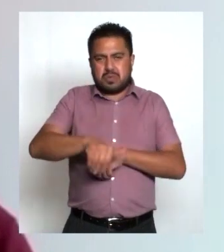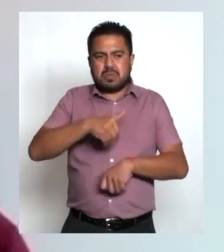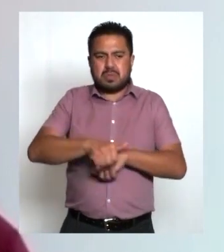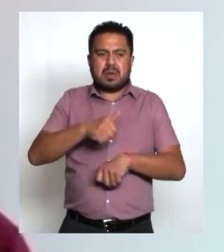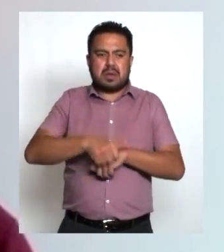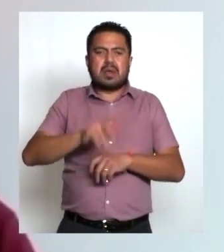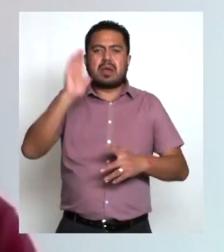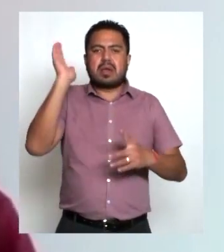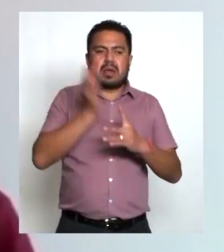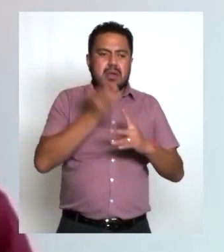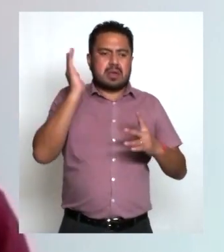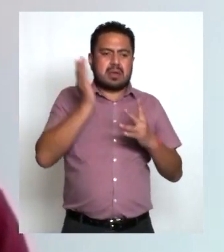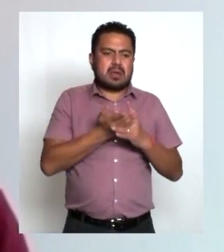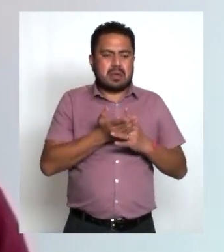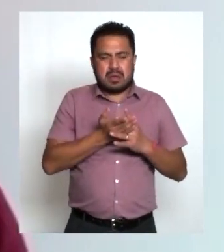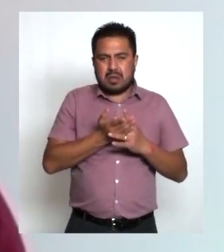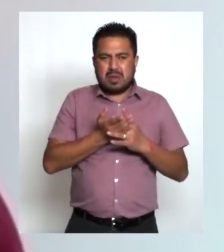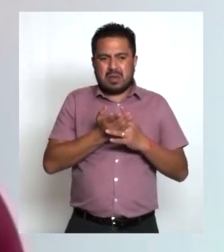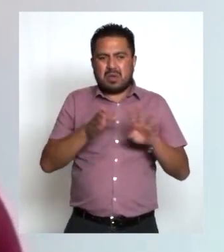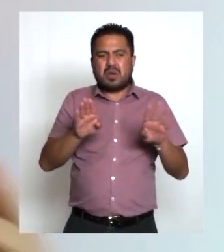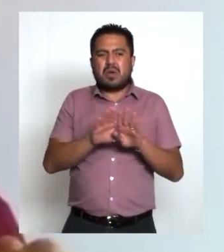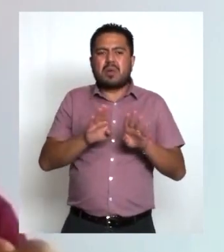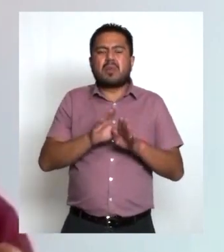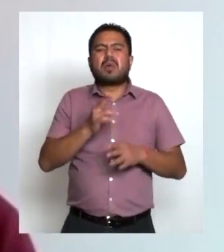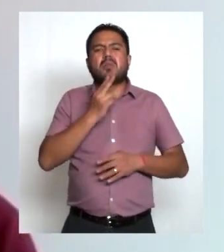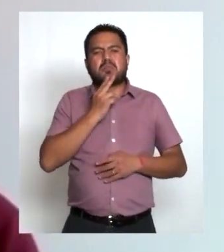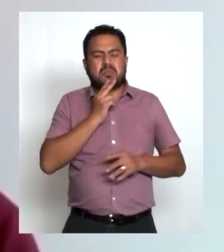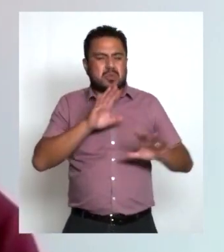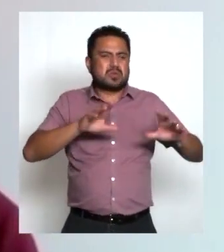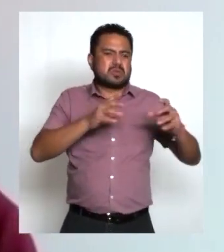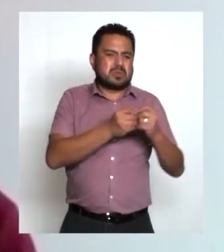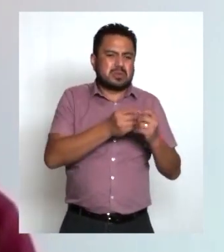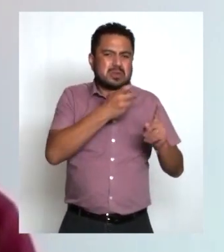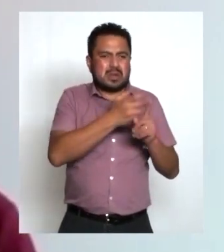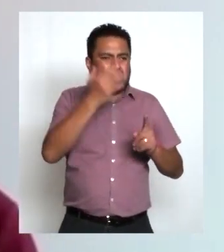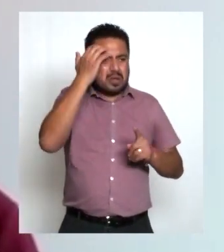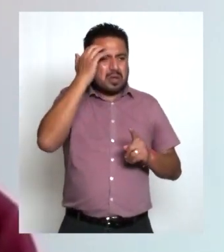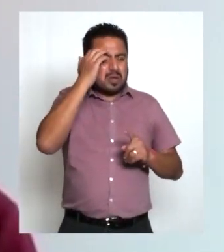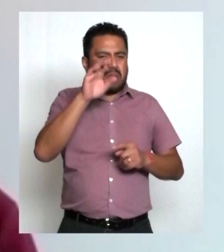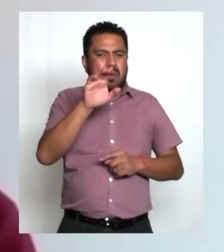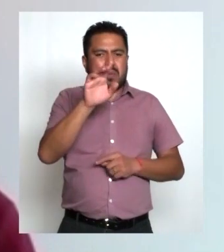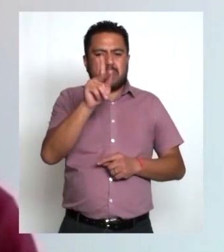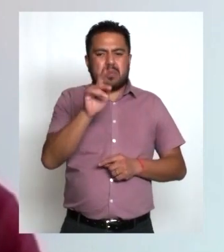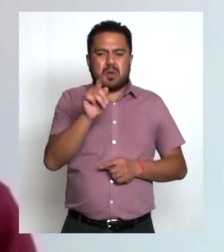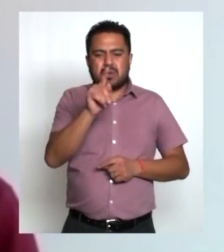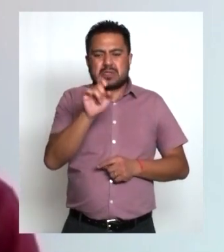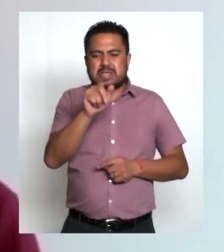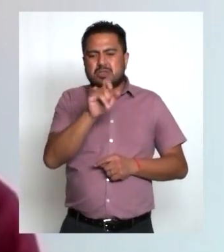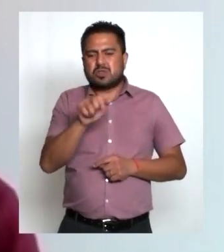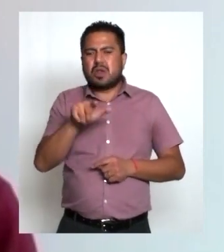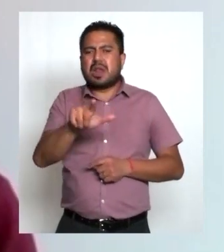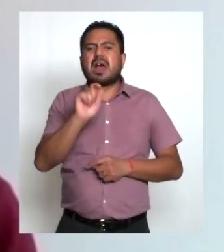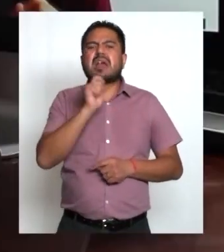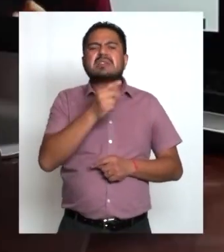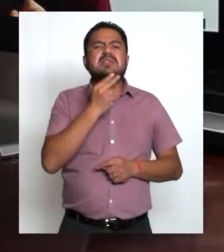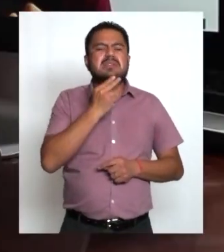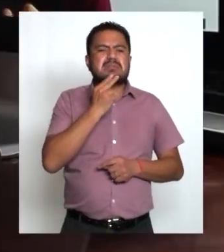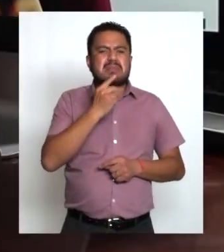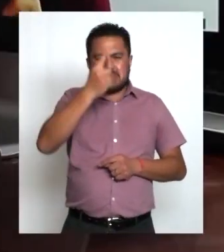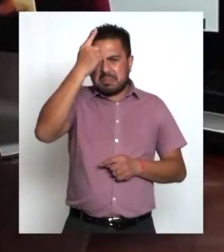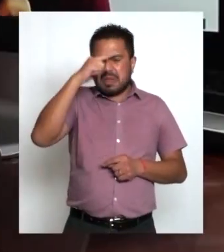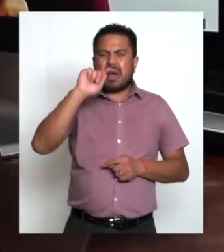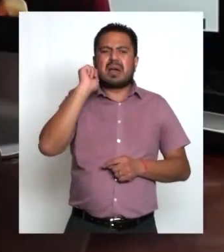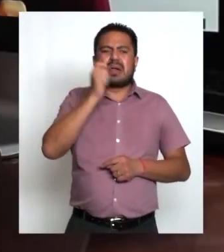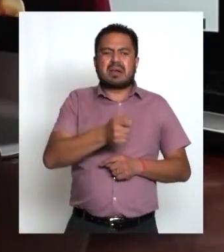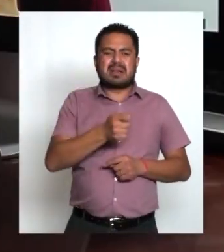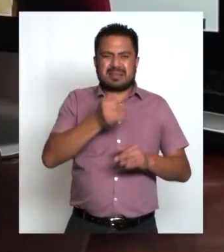sistemas numéricos, de hecho se dividen en los que se conocen como posicionales y en los que se conocen como no posicionales. Los posicionales lo que sirve